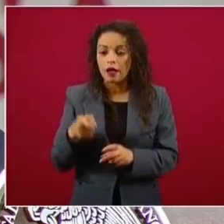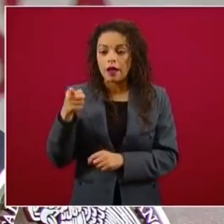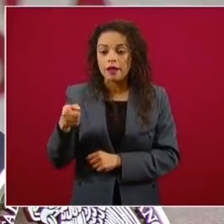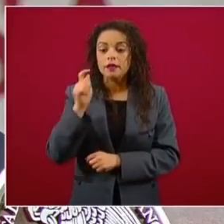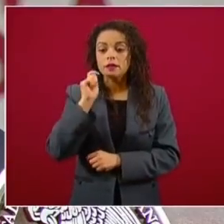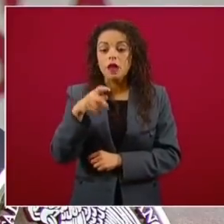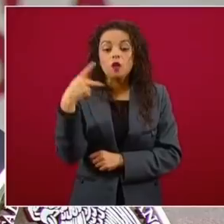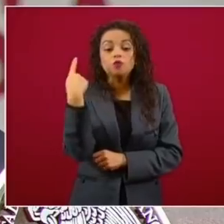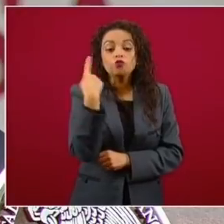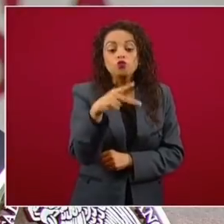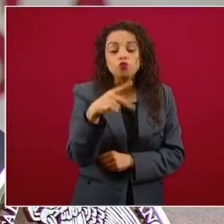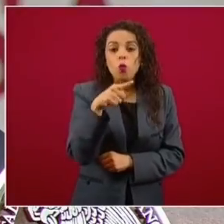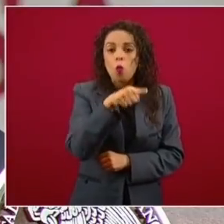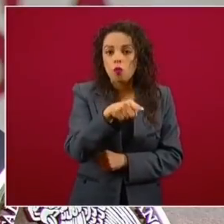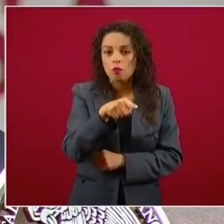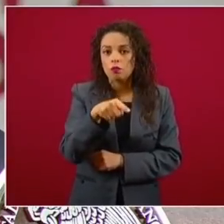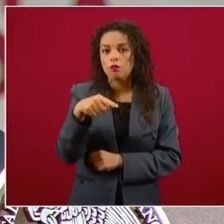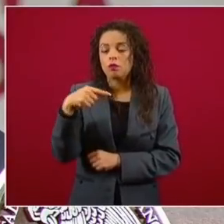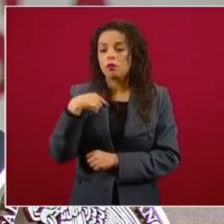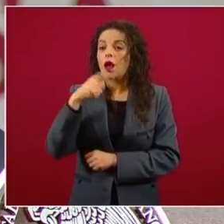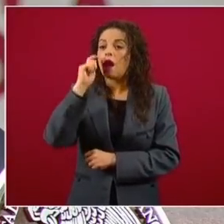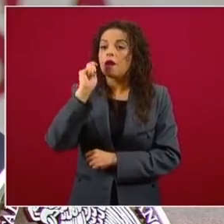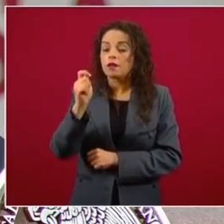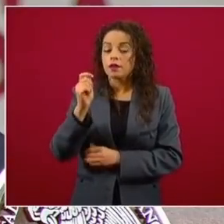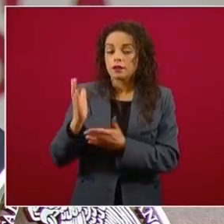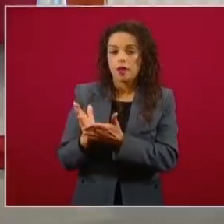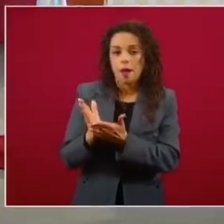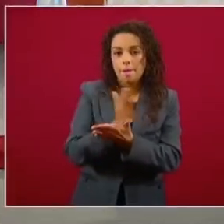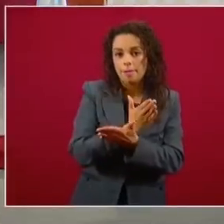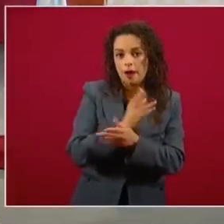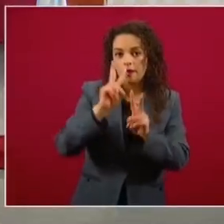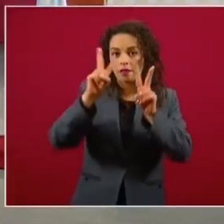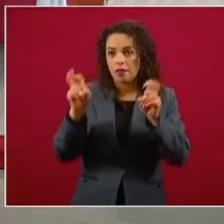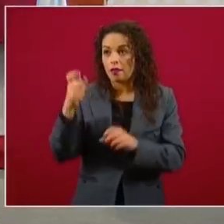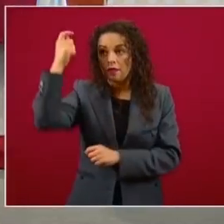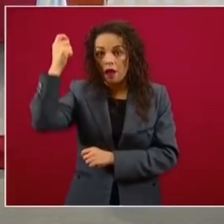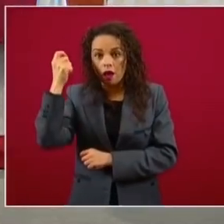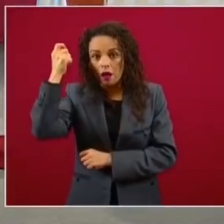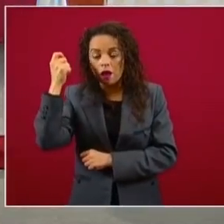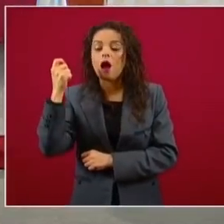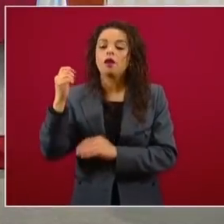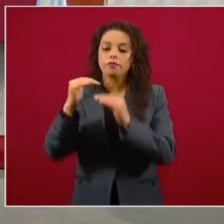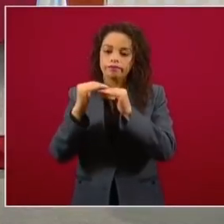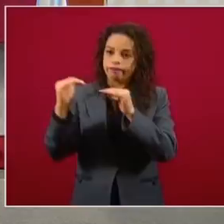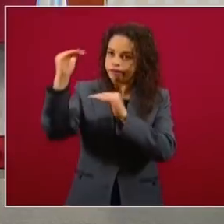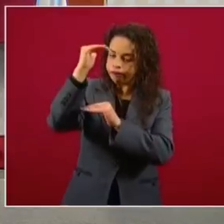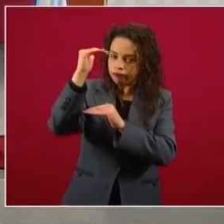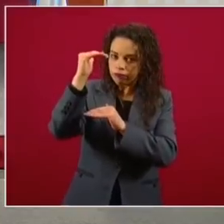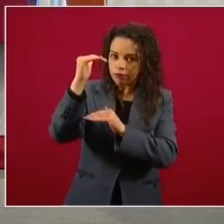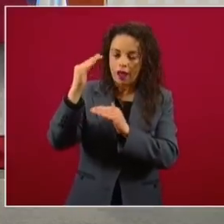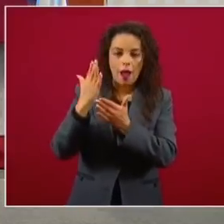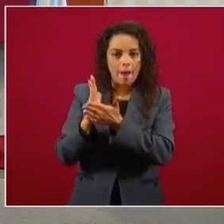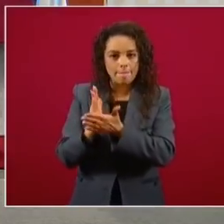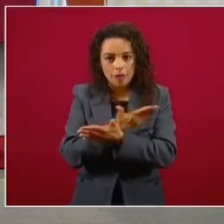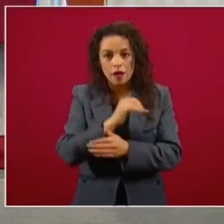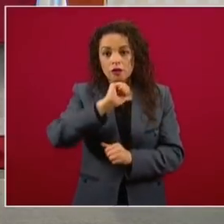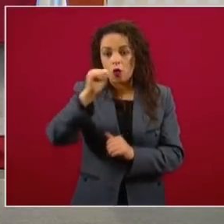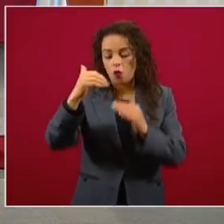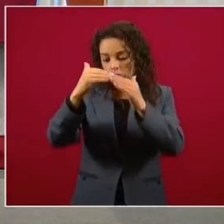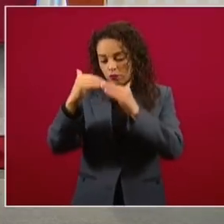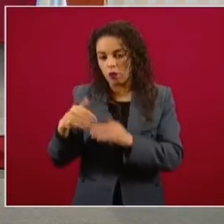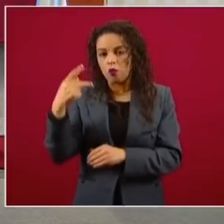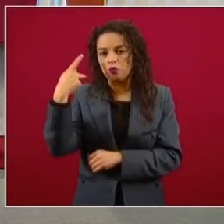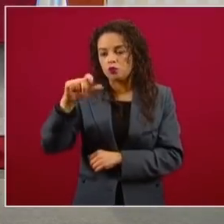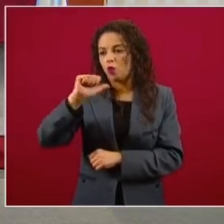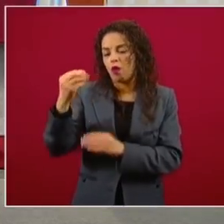de ellos, es decir, le quitamos las jubilaciones que tienen ellos y esas están en el rubro anterior. El